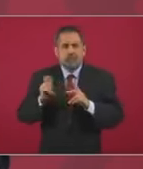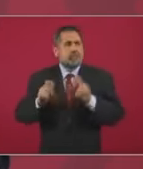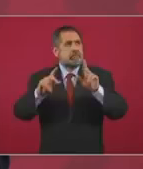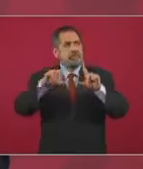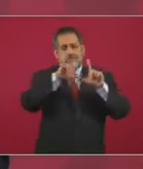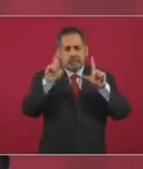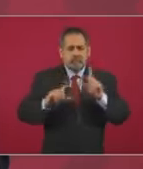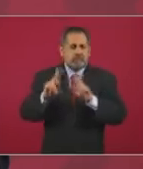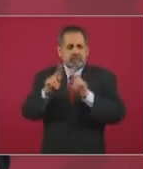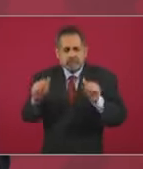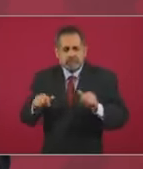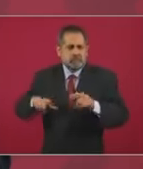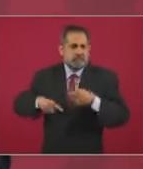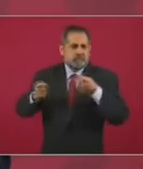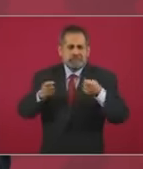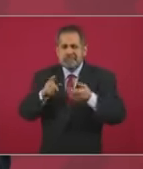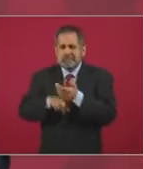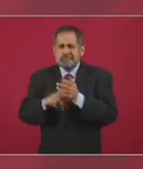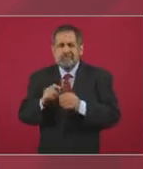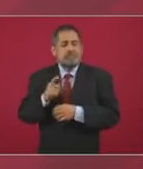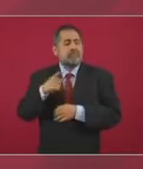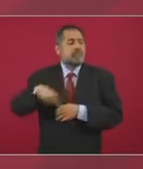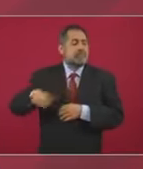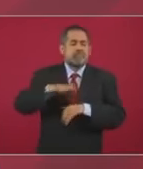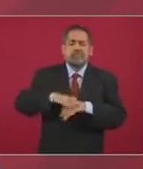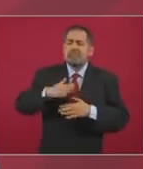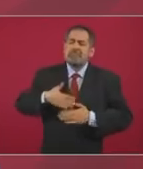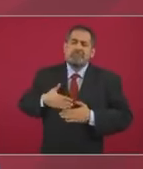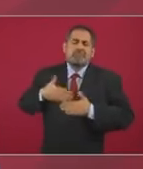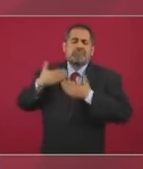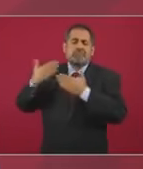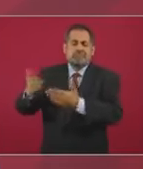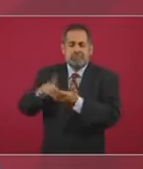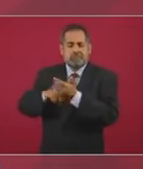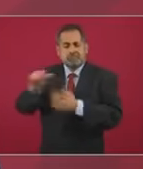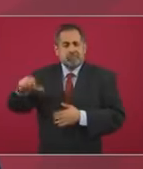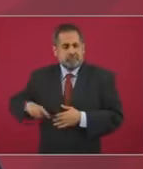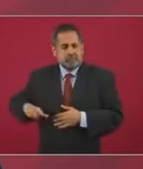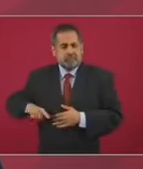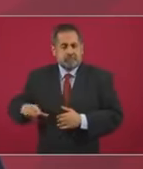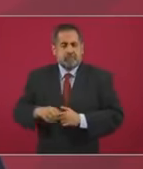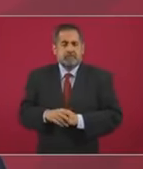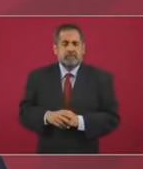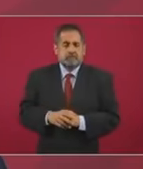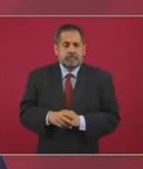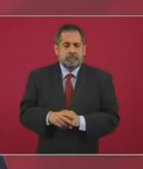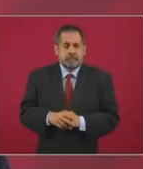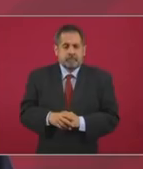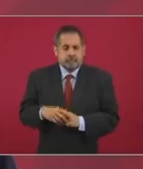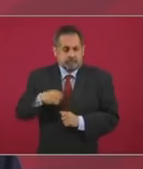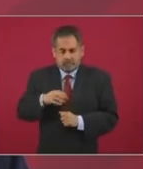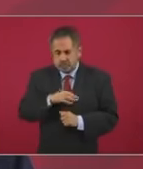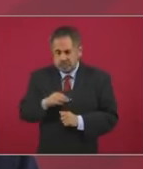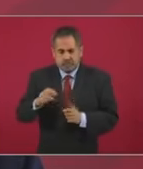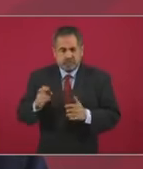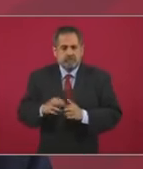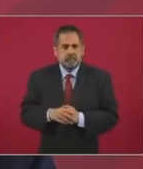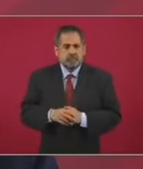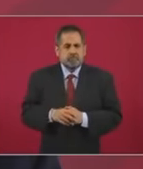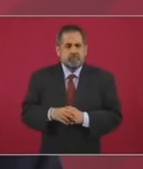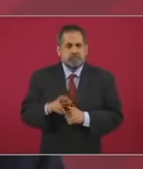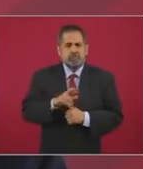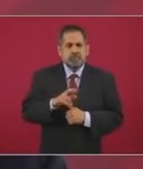tranquilidad, hay gobernabilidad y lo más importante, hay confianza en el gobierno. Yo puedo